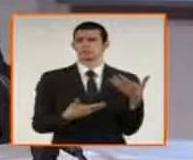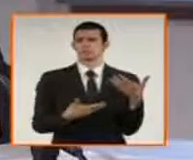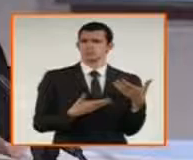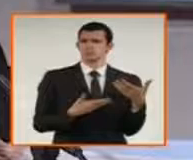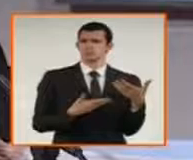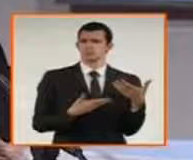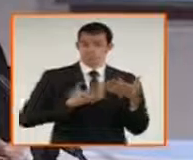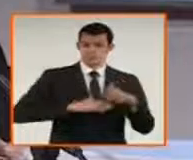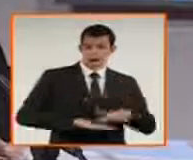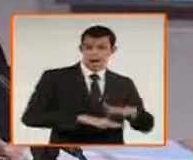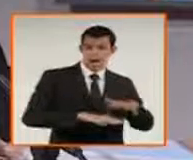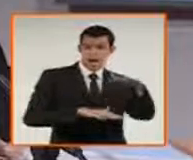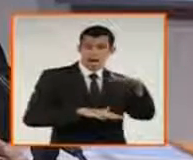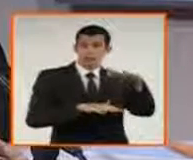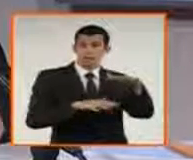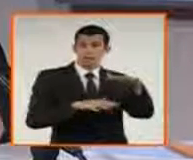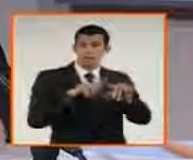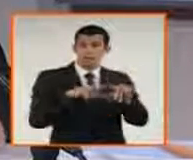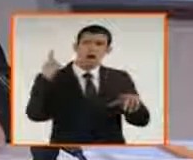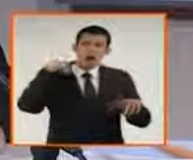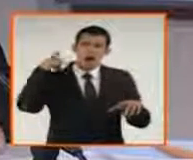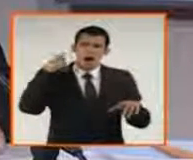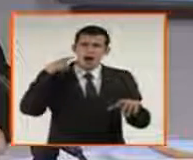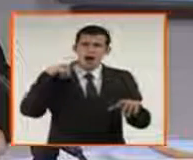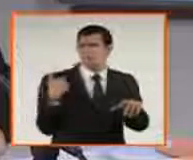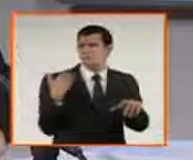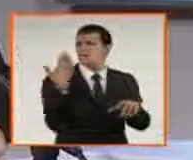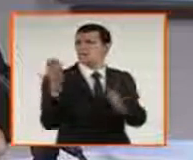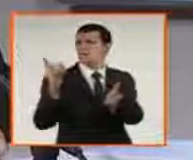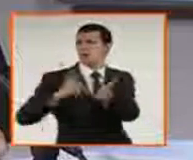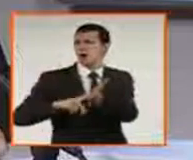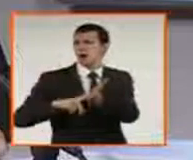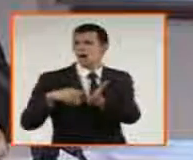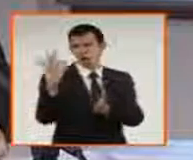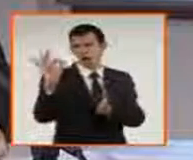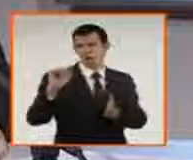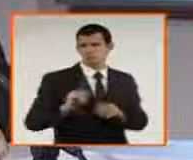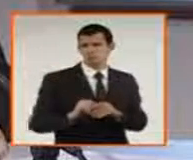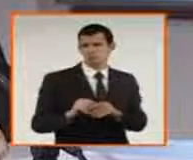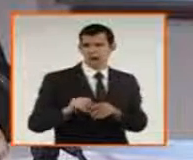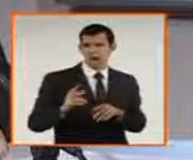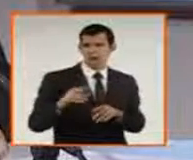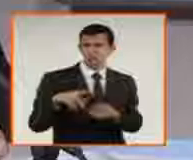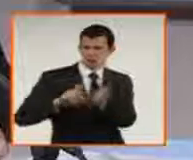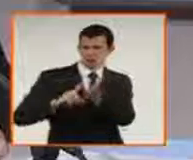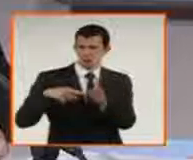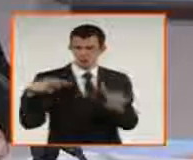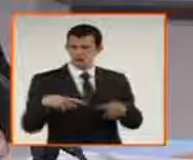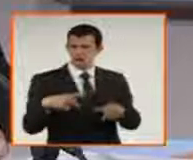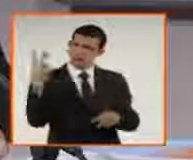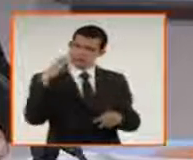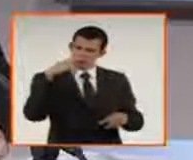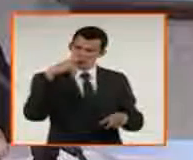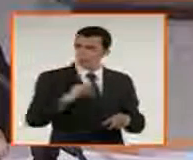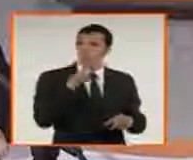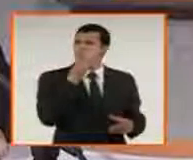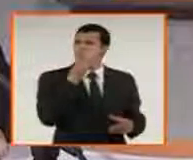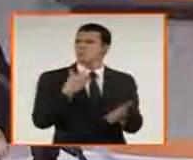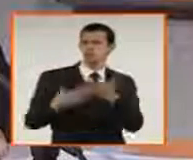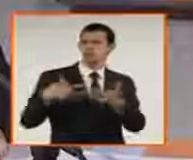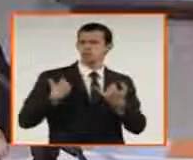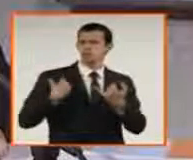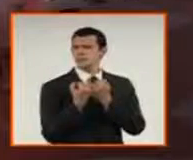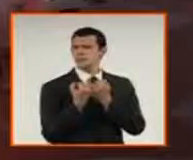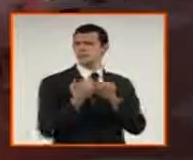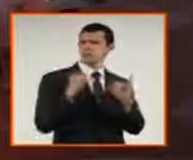puede reclamarse. Lo que sí prescribe con el tiempo son las mensualidades una vez que son fijadas por el tribunal.